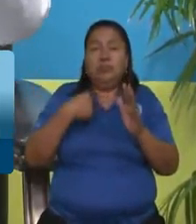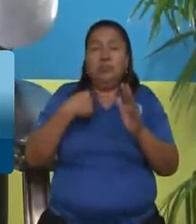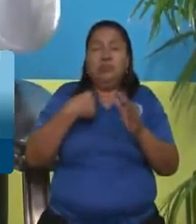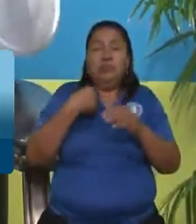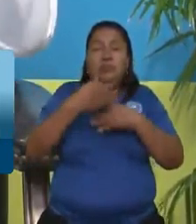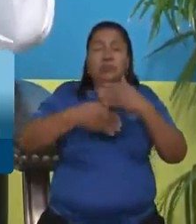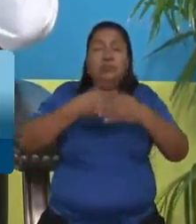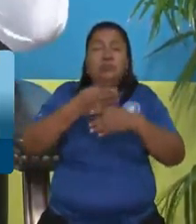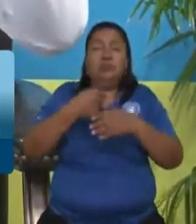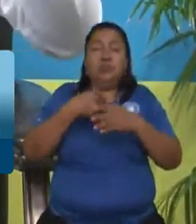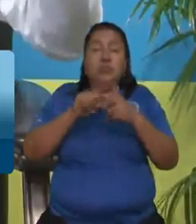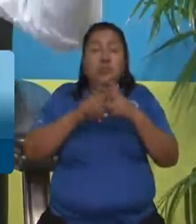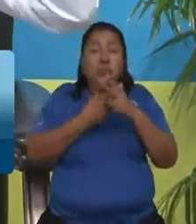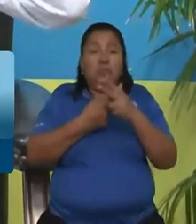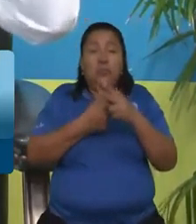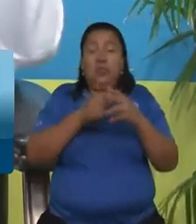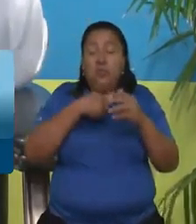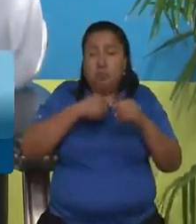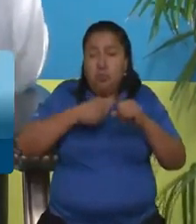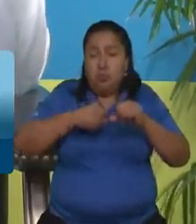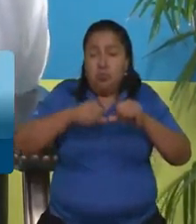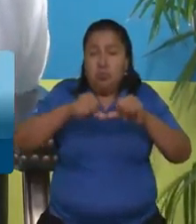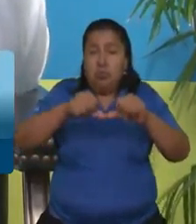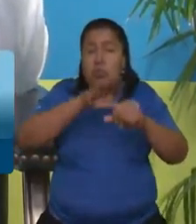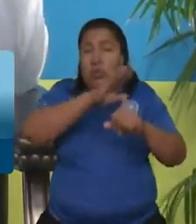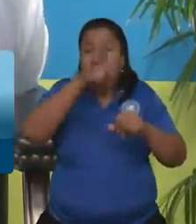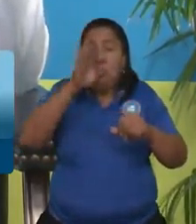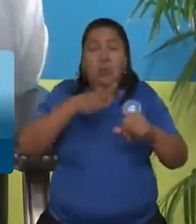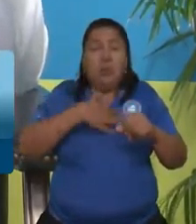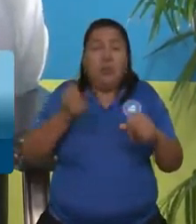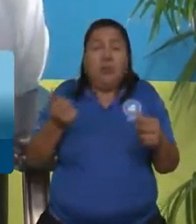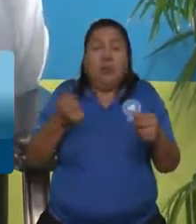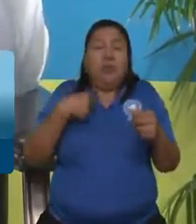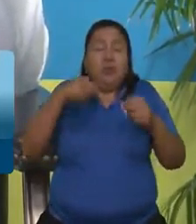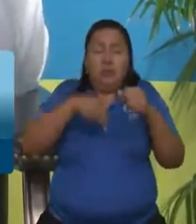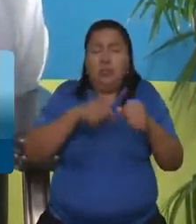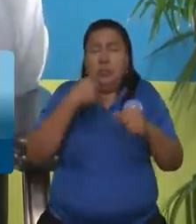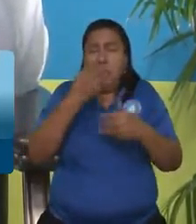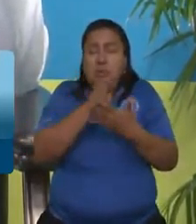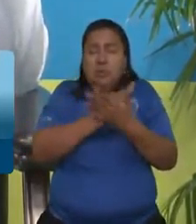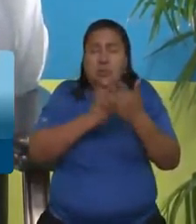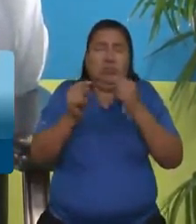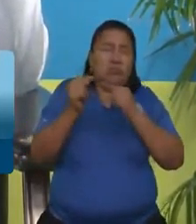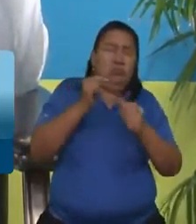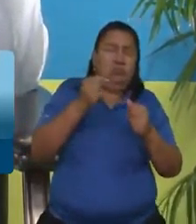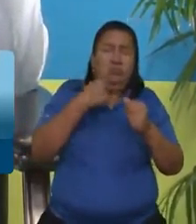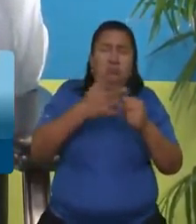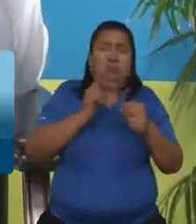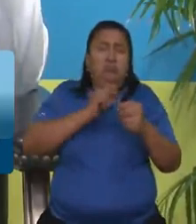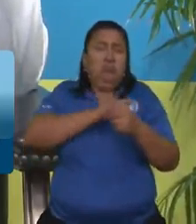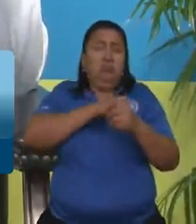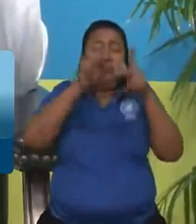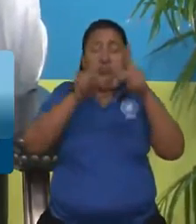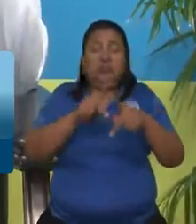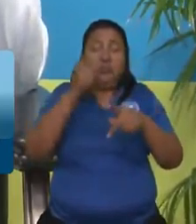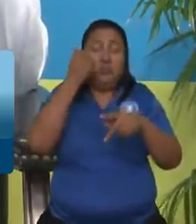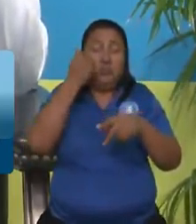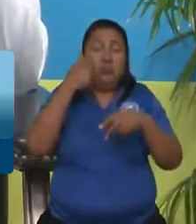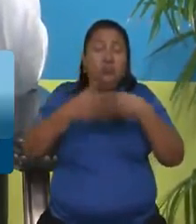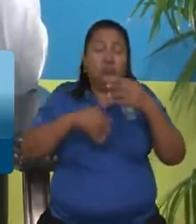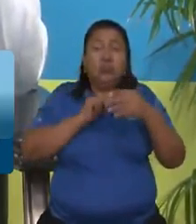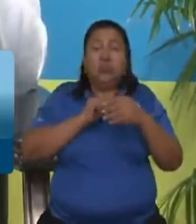fósforo. Imagínense, como cuando están perforados, eso pasa a la cavidad del oído medio y pasa desapercibido porque